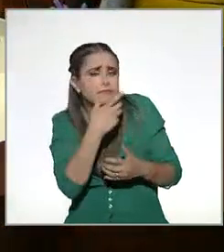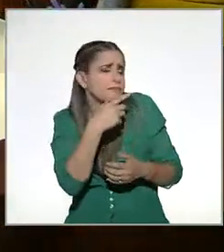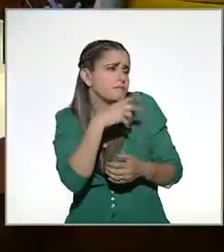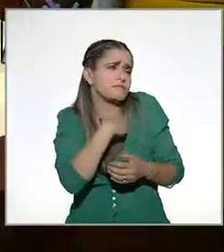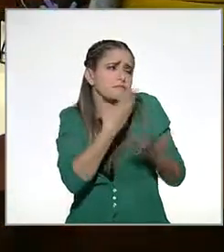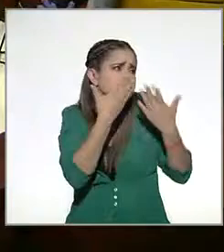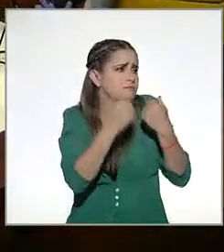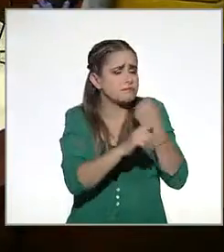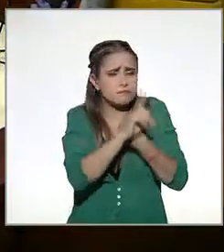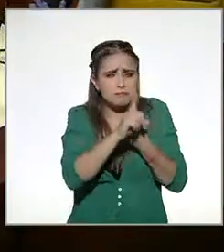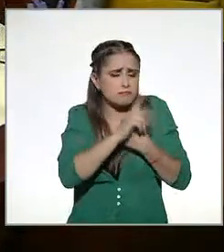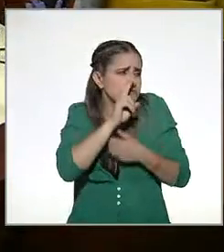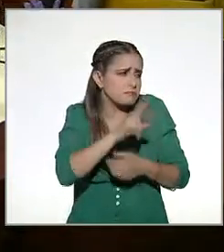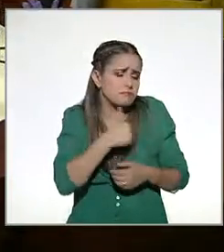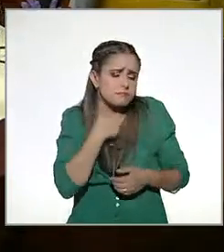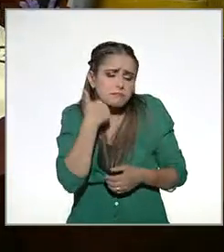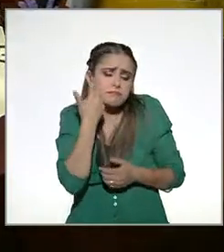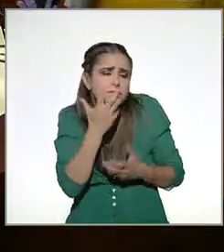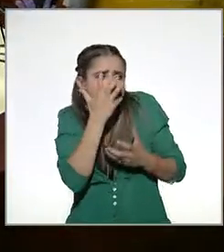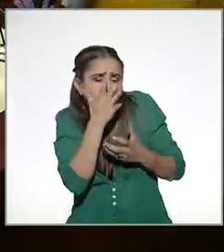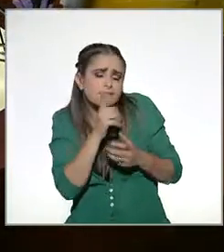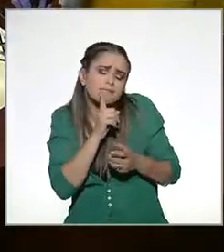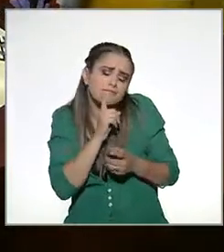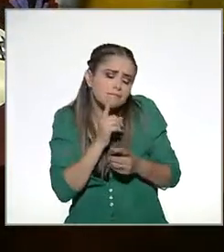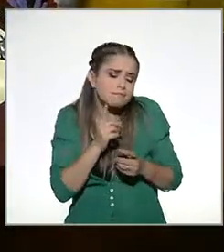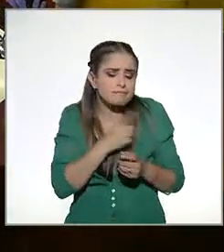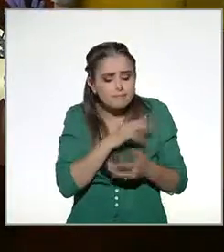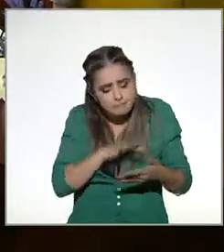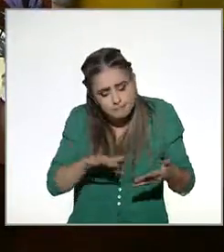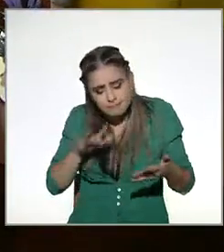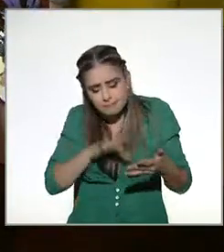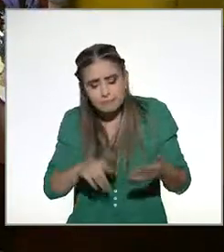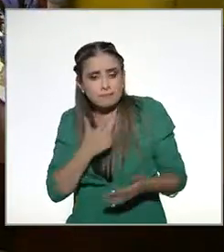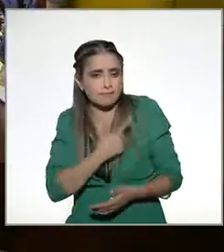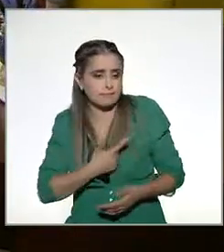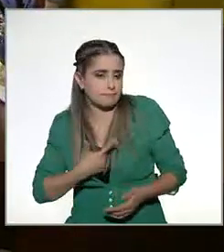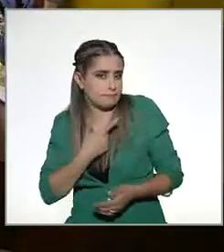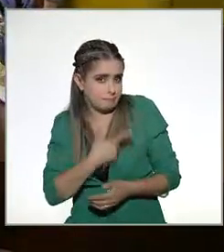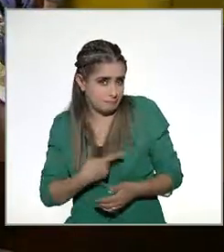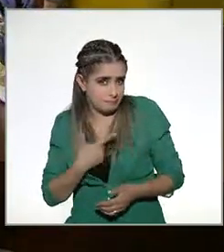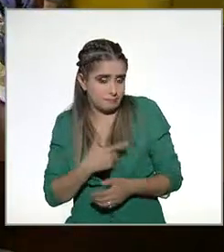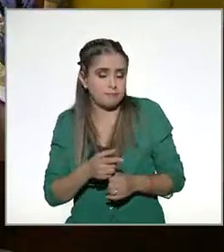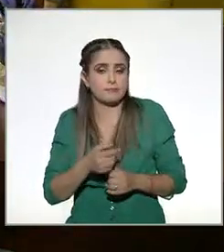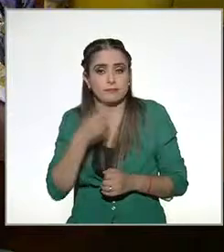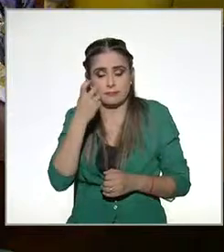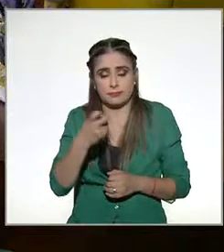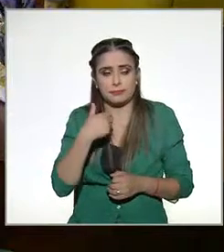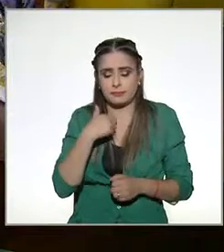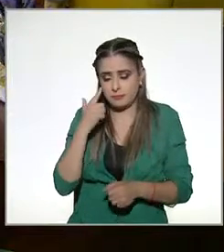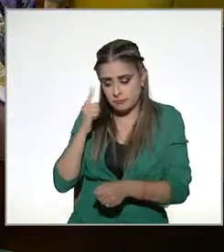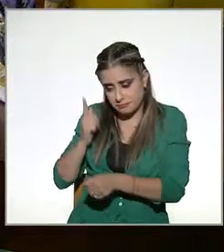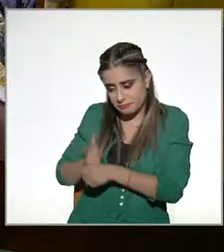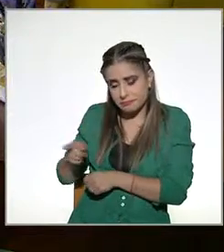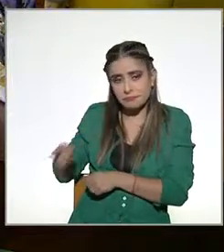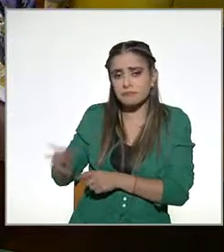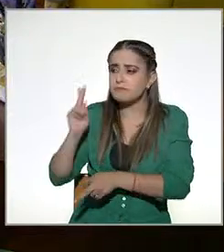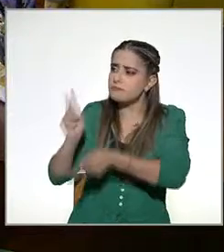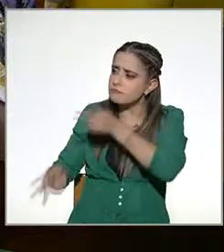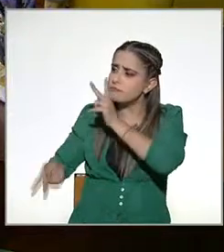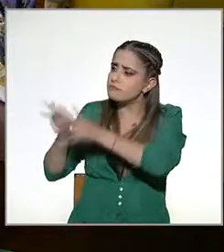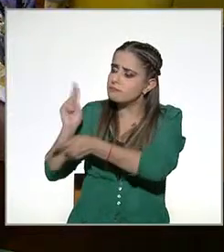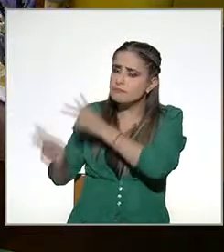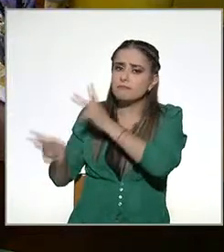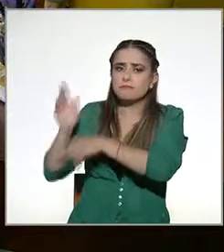problema por serlo. Se le toma el tiempo con ella misma y le encanta leer. Yo creo que lo mejor y de lo que me he dado cuenta es que ella interactúa y platica